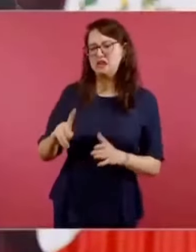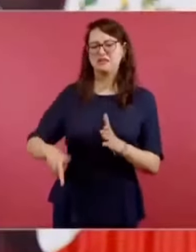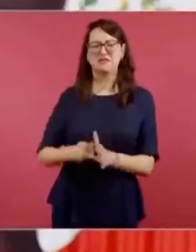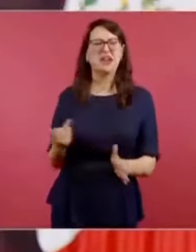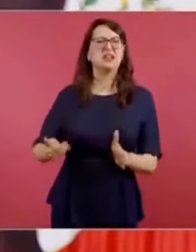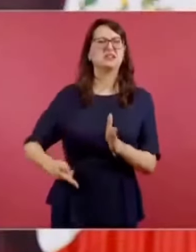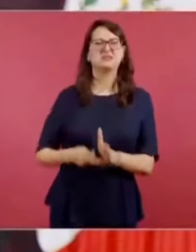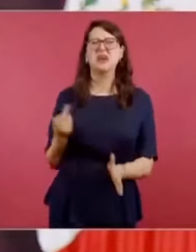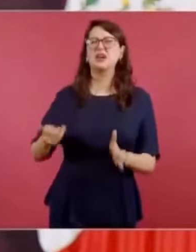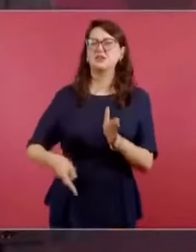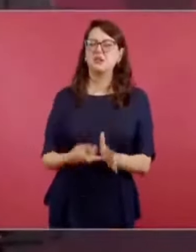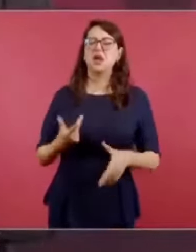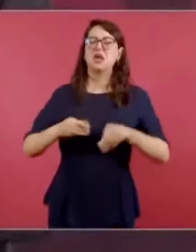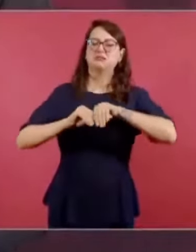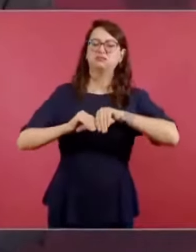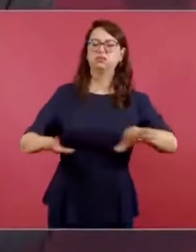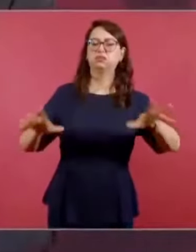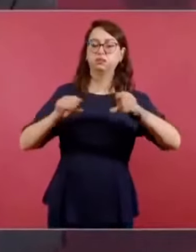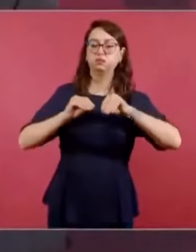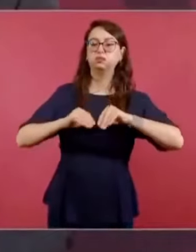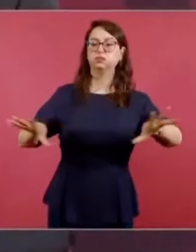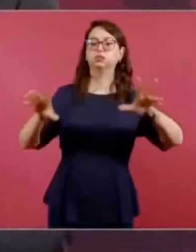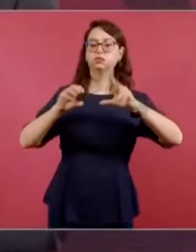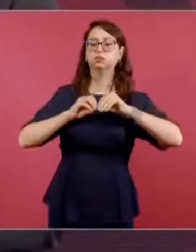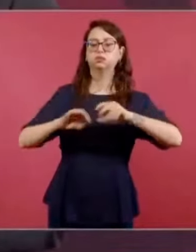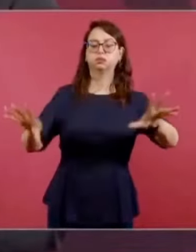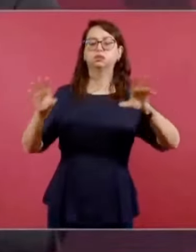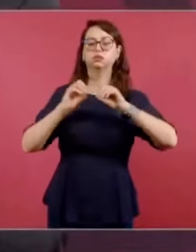Cientos, no, millones